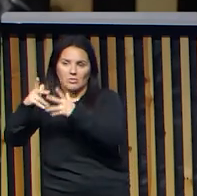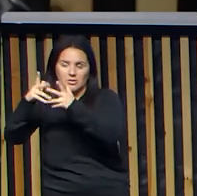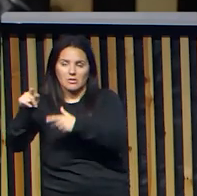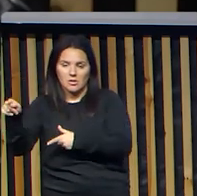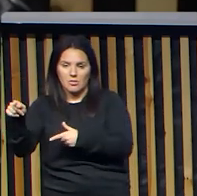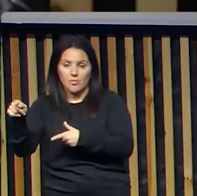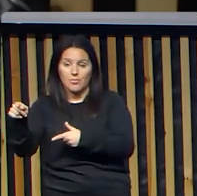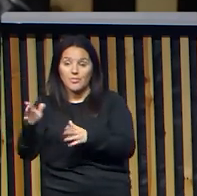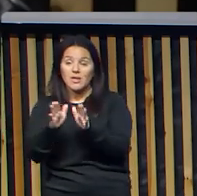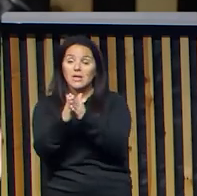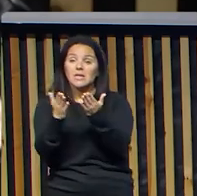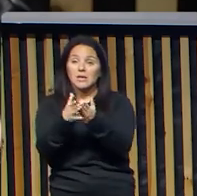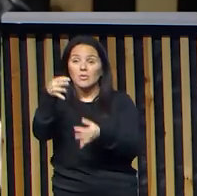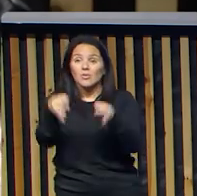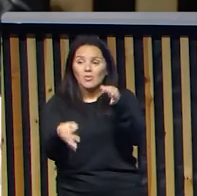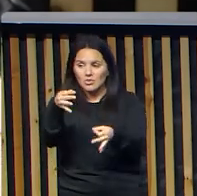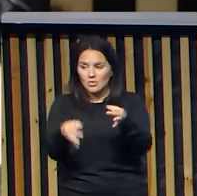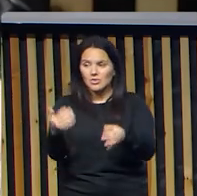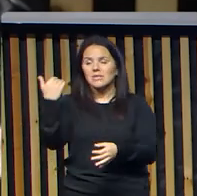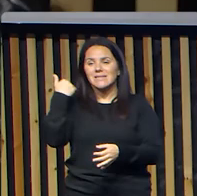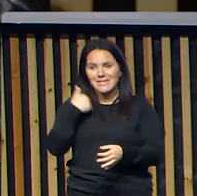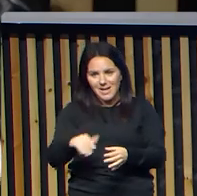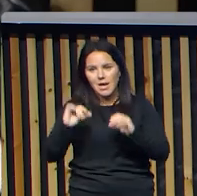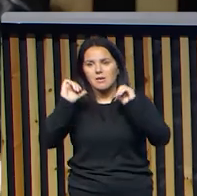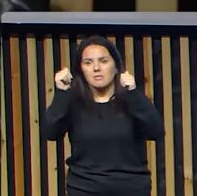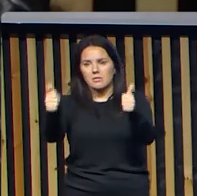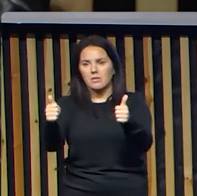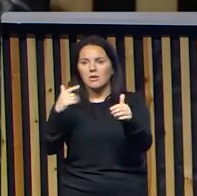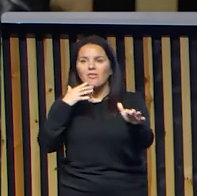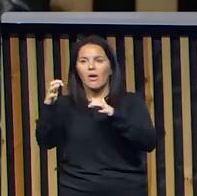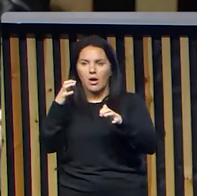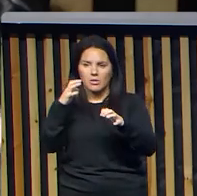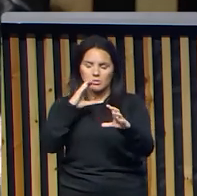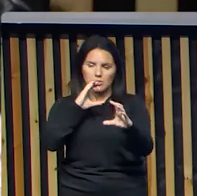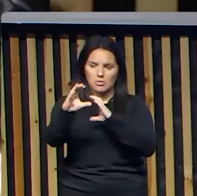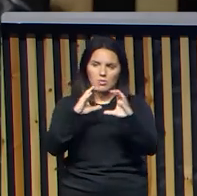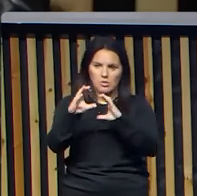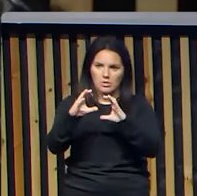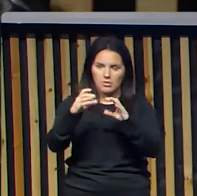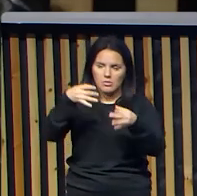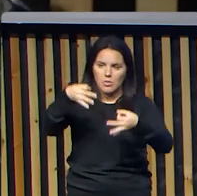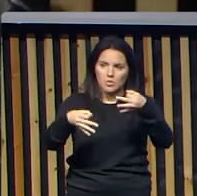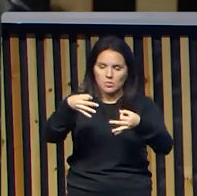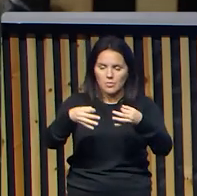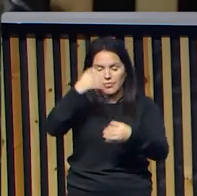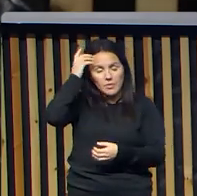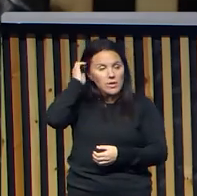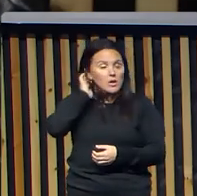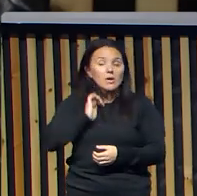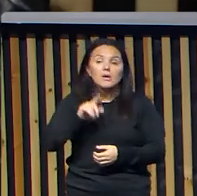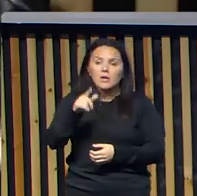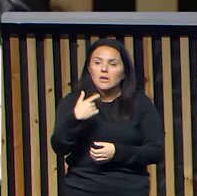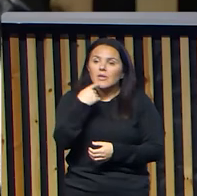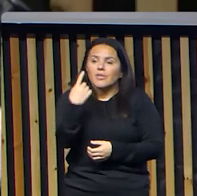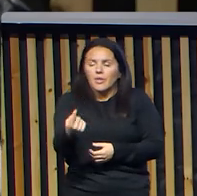de la justicia y se indica una serie de recomendaciones que coinciden Pues con las recomendaciones que